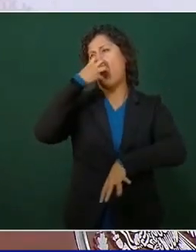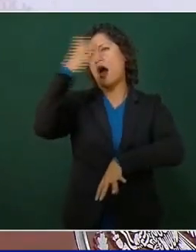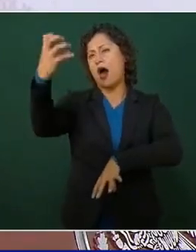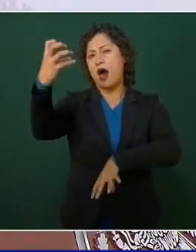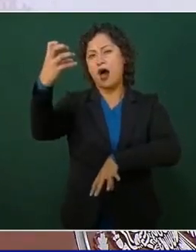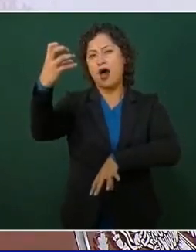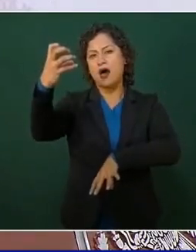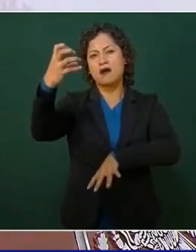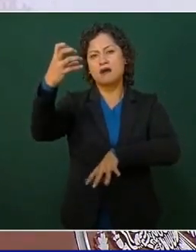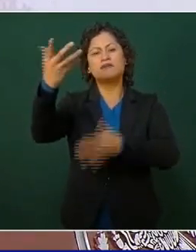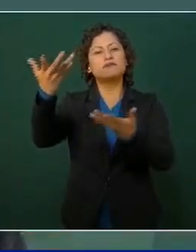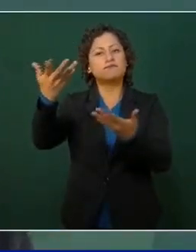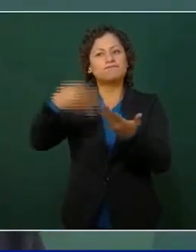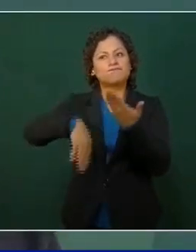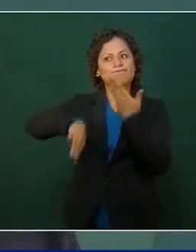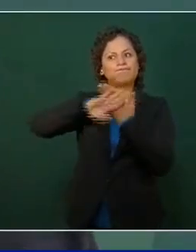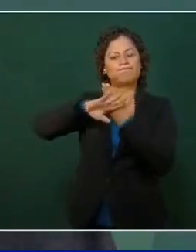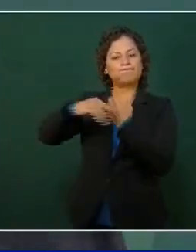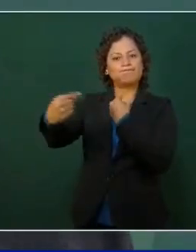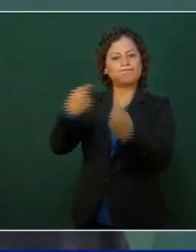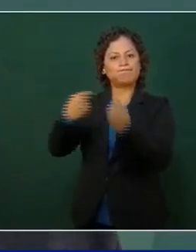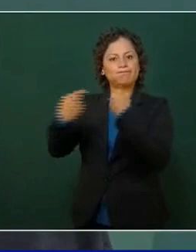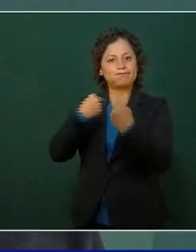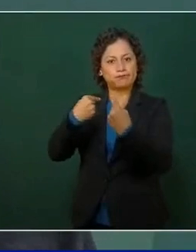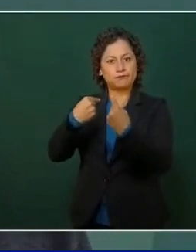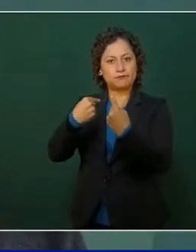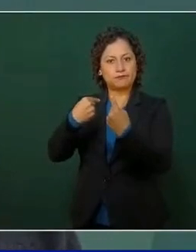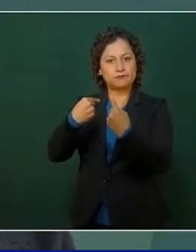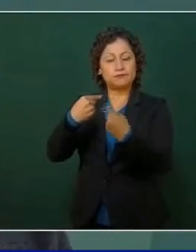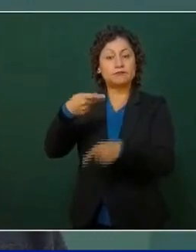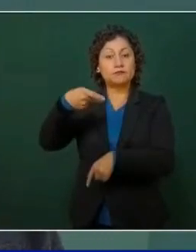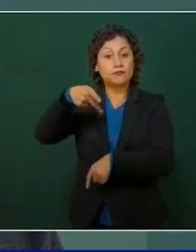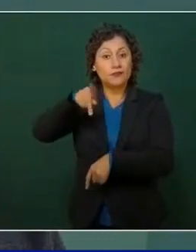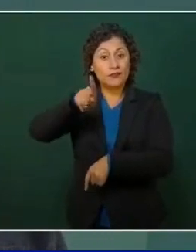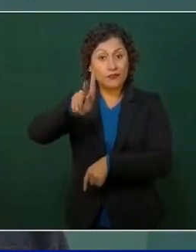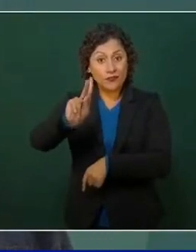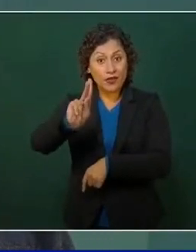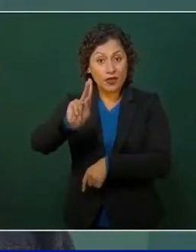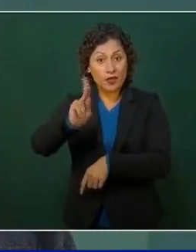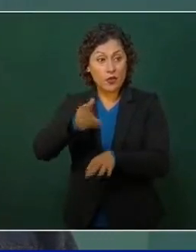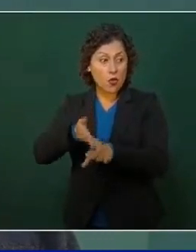atacarnos y callan como momia